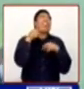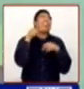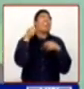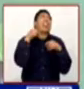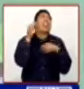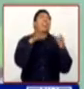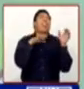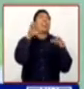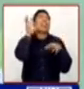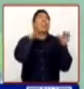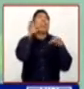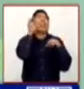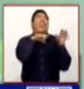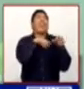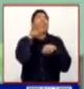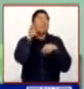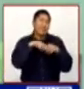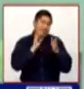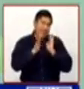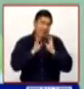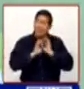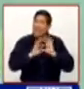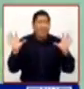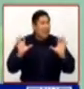estás? No habla,